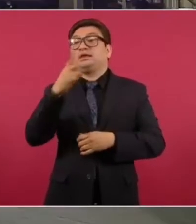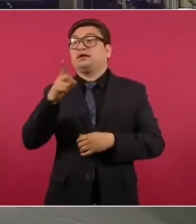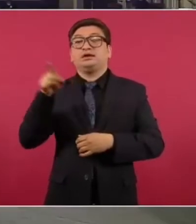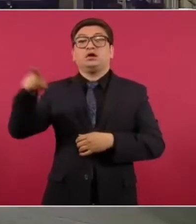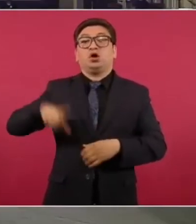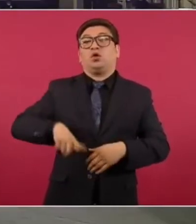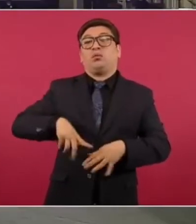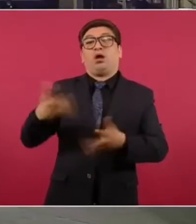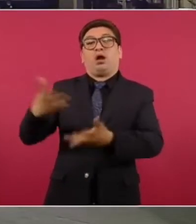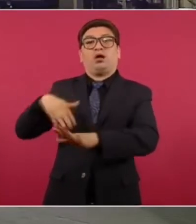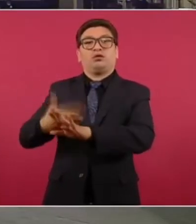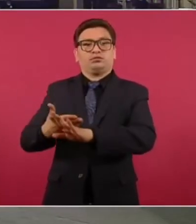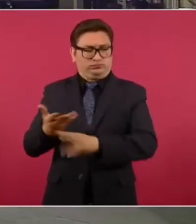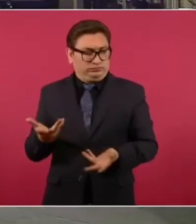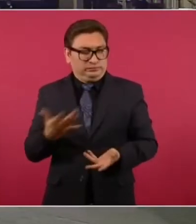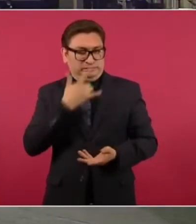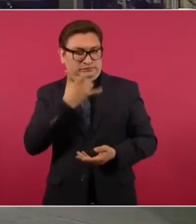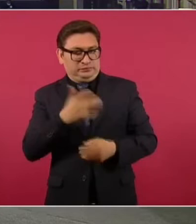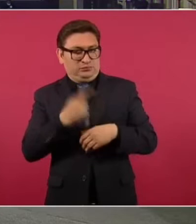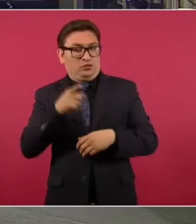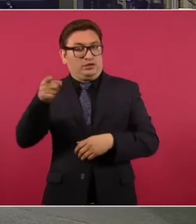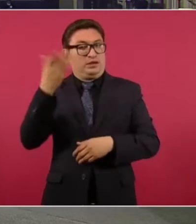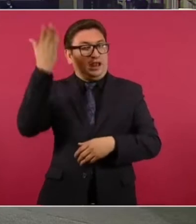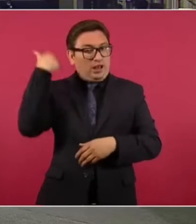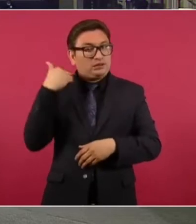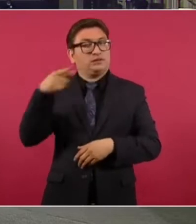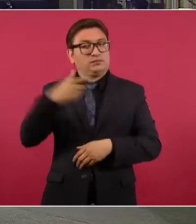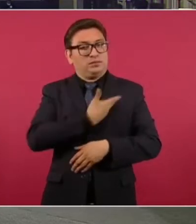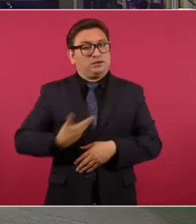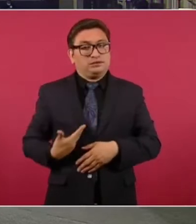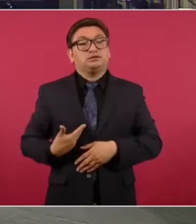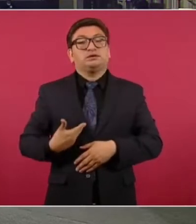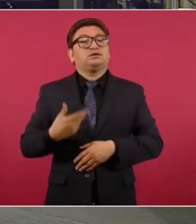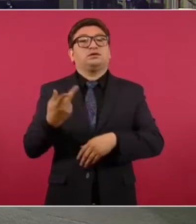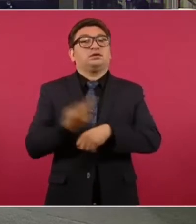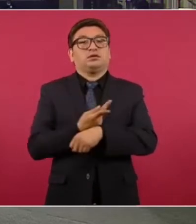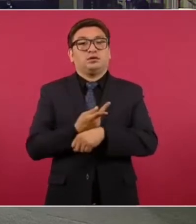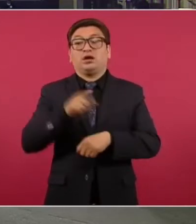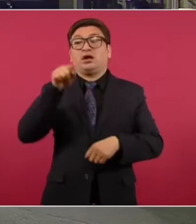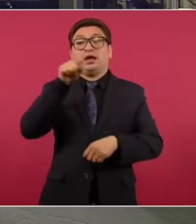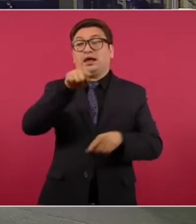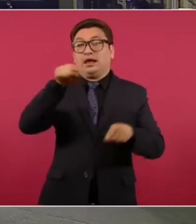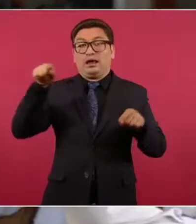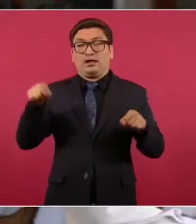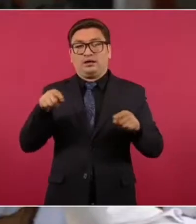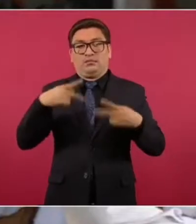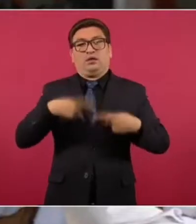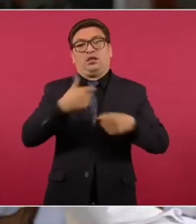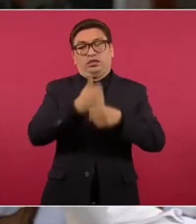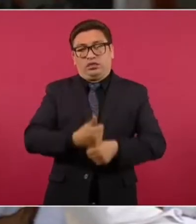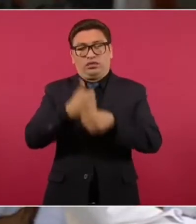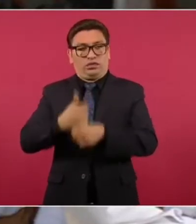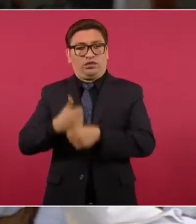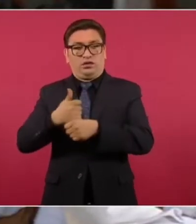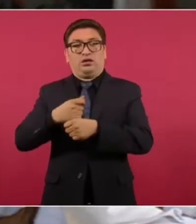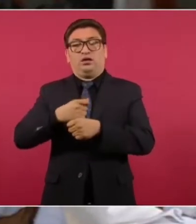que se sigue. Llama la atención porque durante su sexenio Calderón criminalizó a las víctimas de